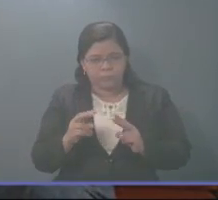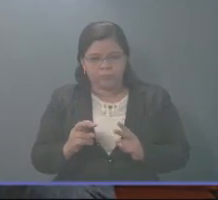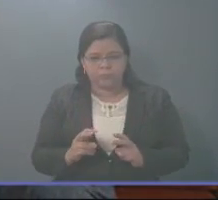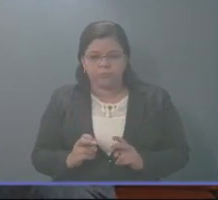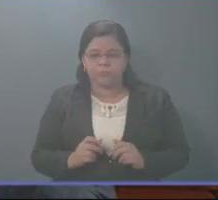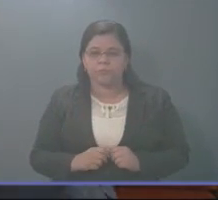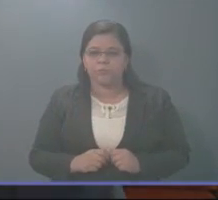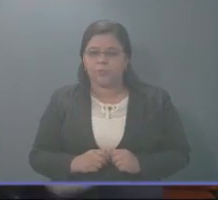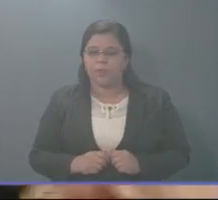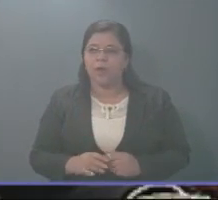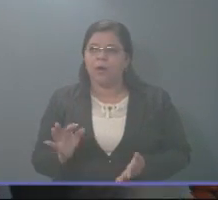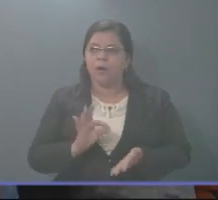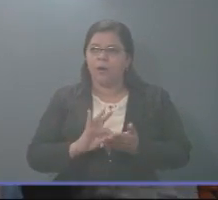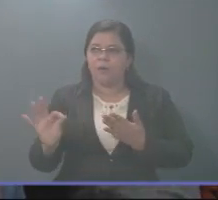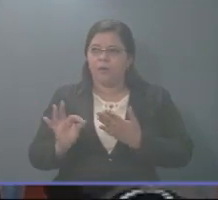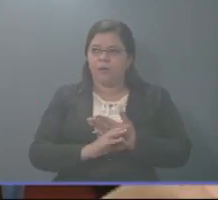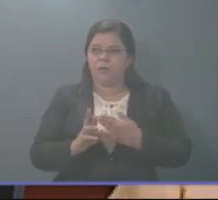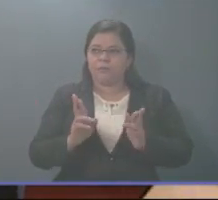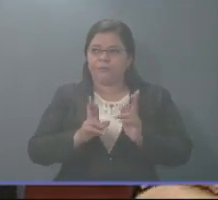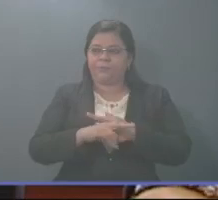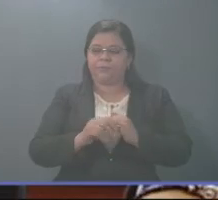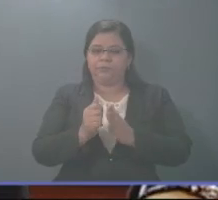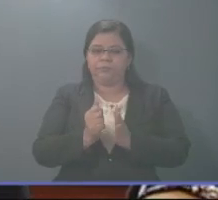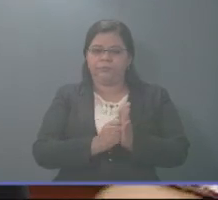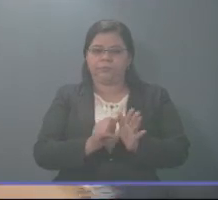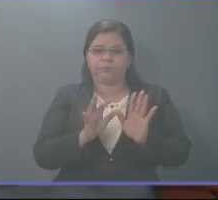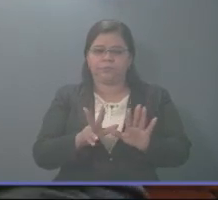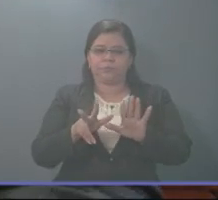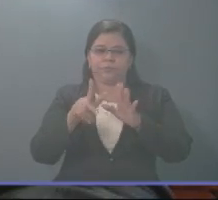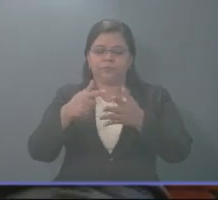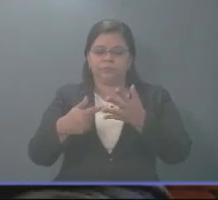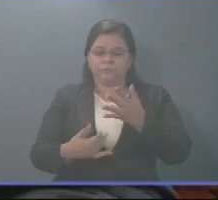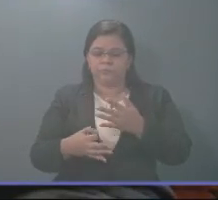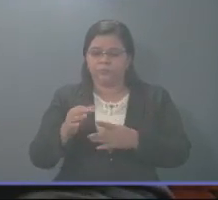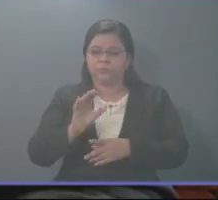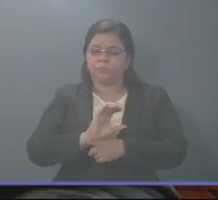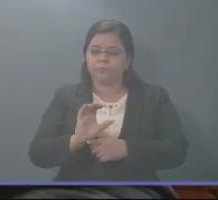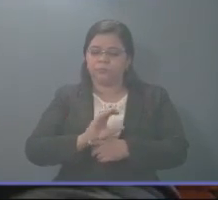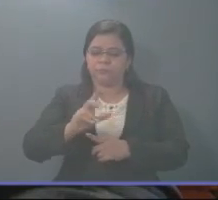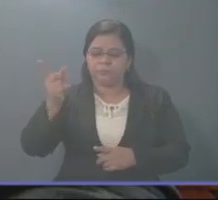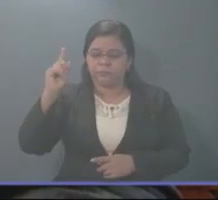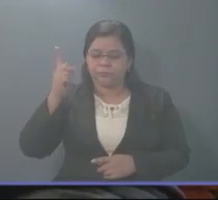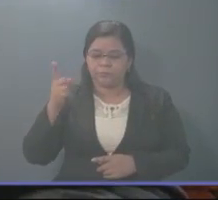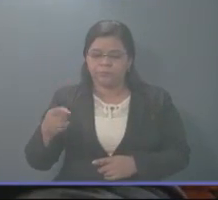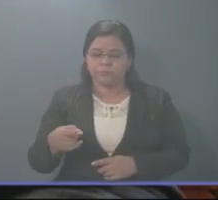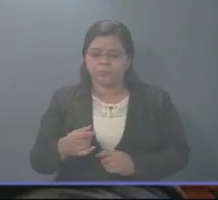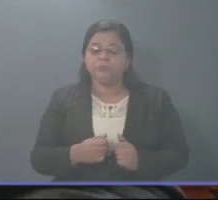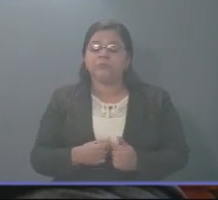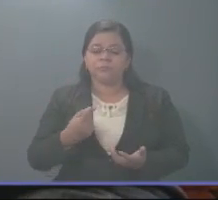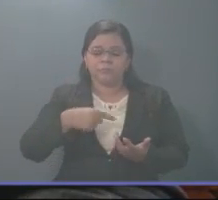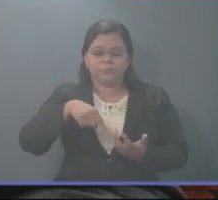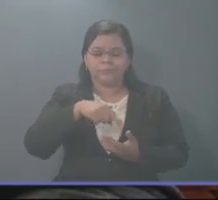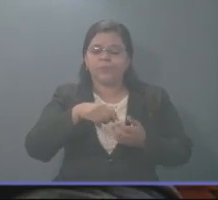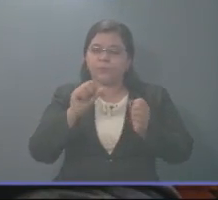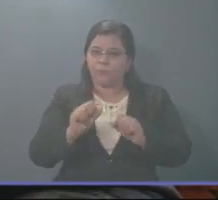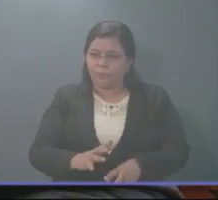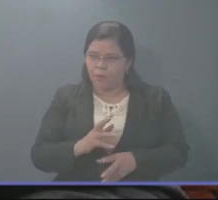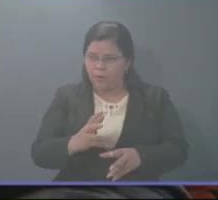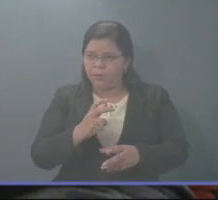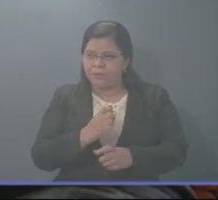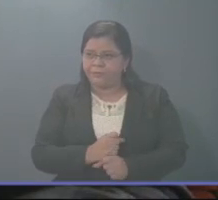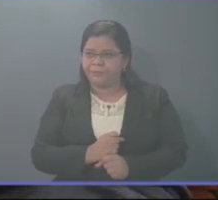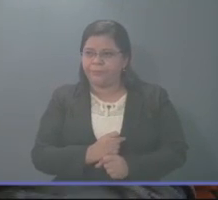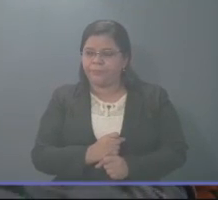seriamente un proyecto de reforma al artículo 18 de la Ley de la Carrera Docente para garantizarles a ellos que